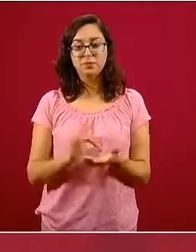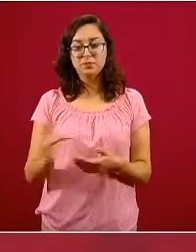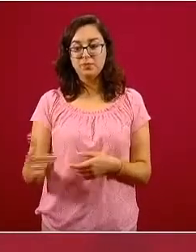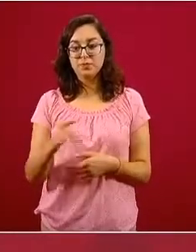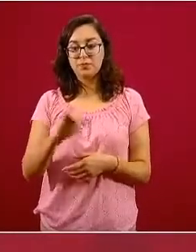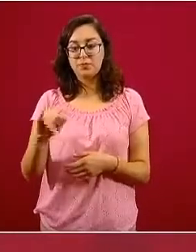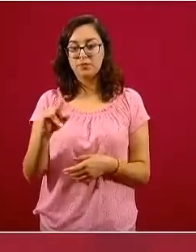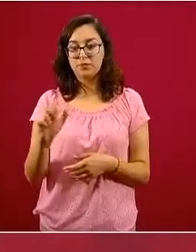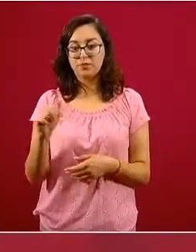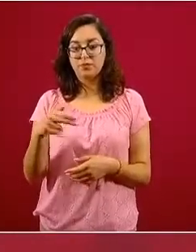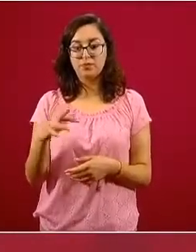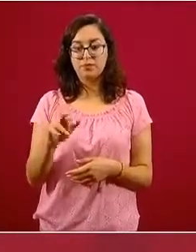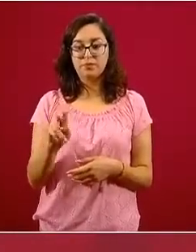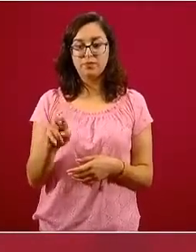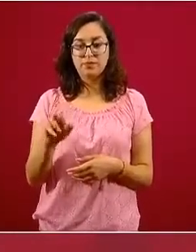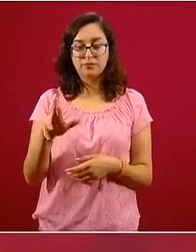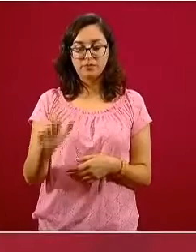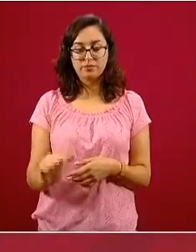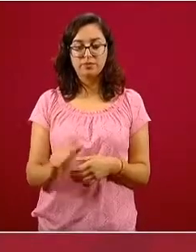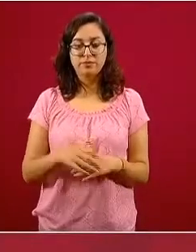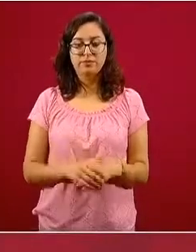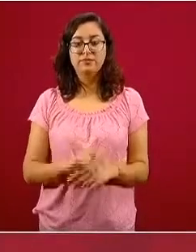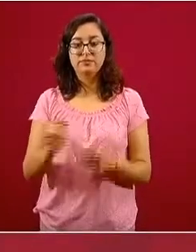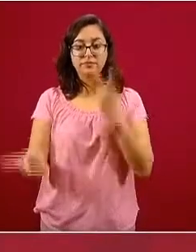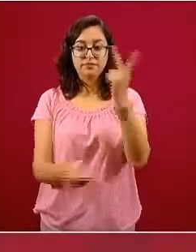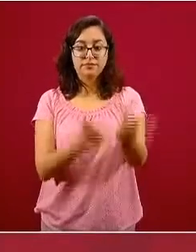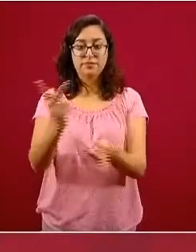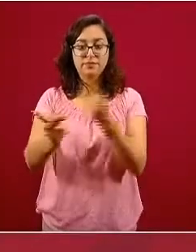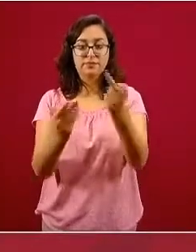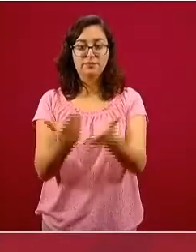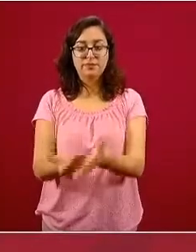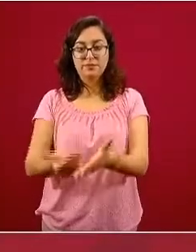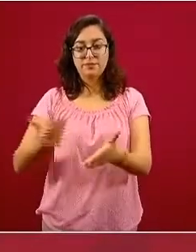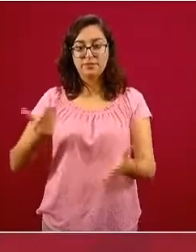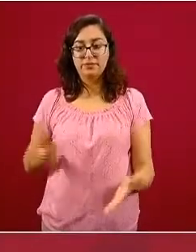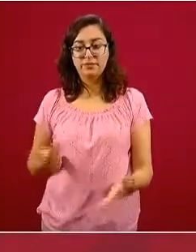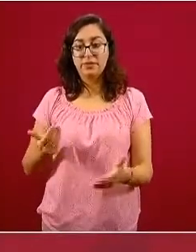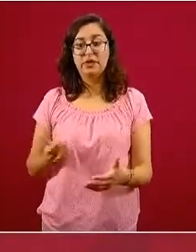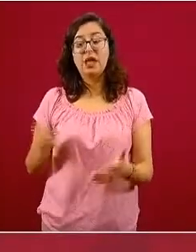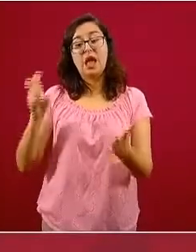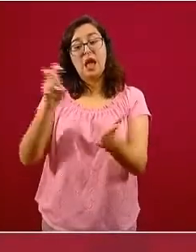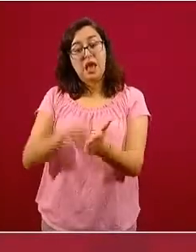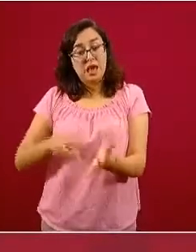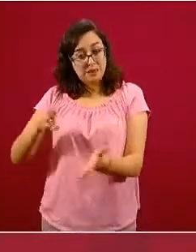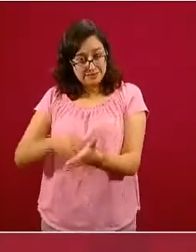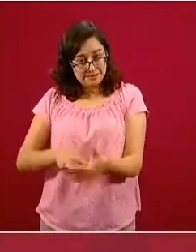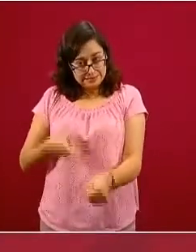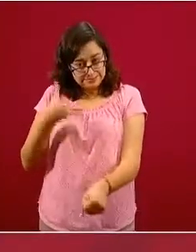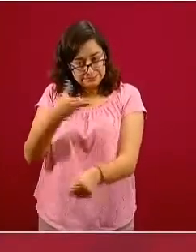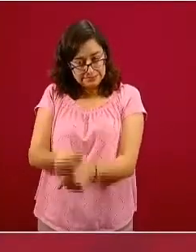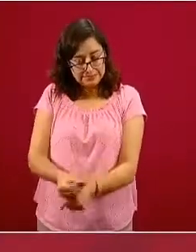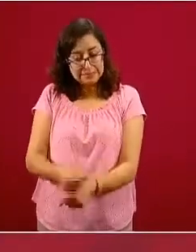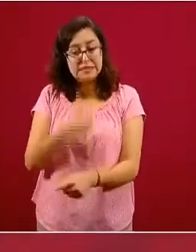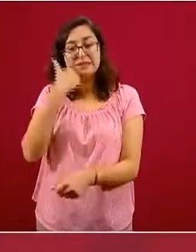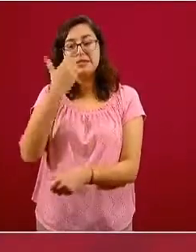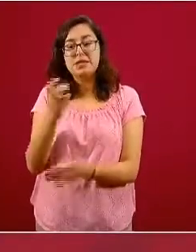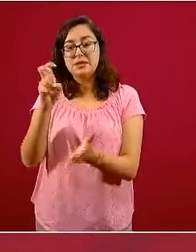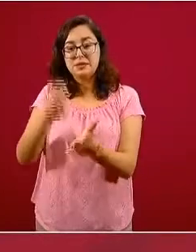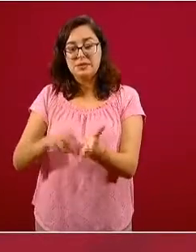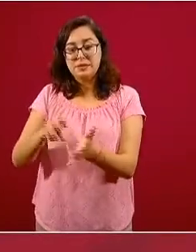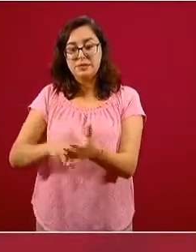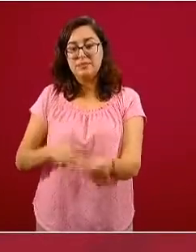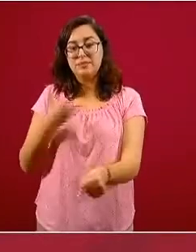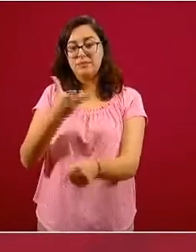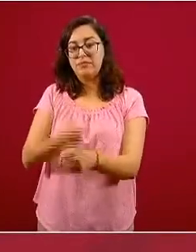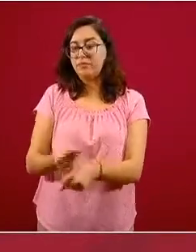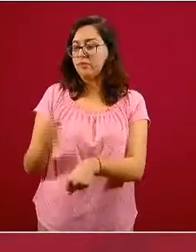doctor Juan Rivera. Quisiera, antes de pasar a preguntas y respuestas, fe de ratas, le pido al